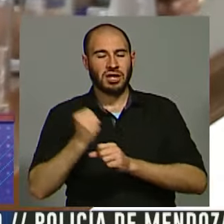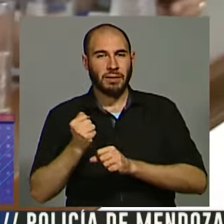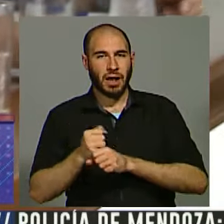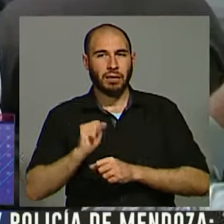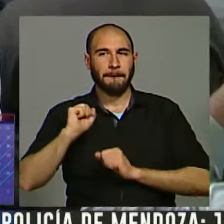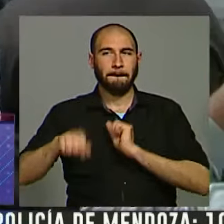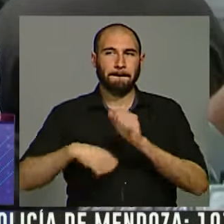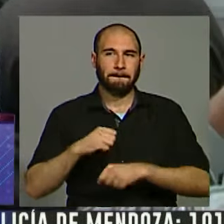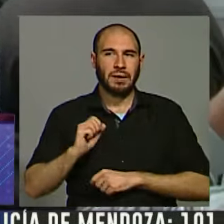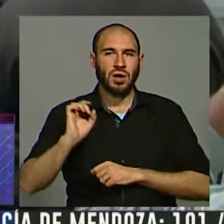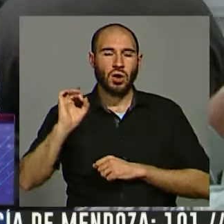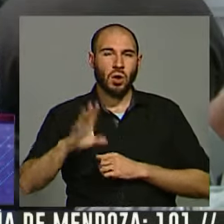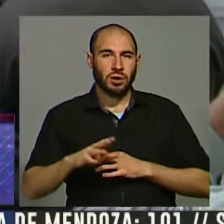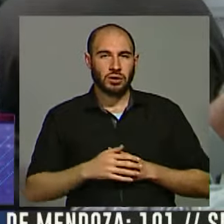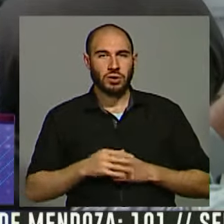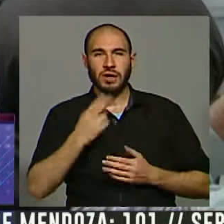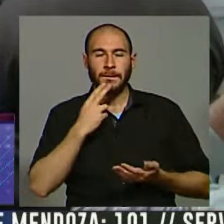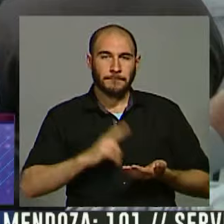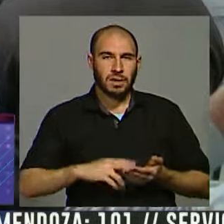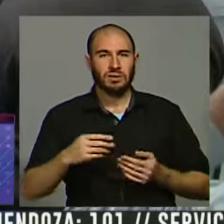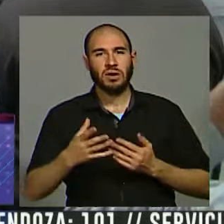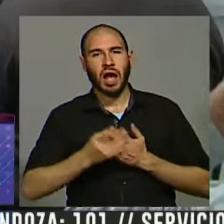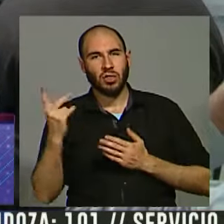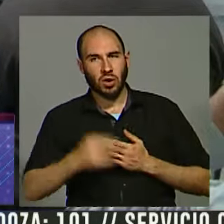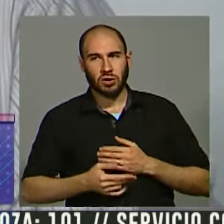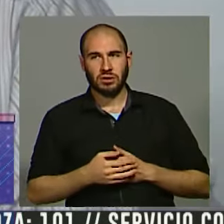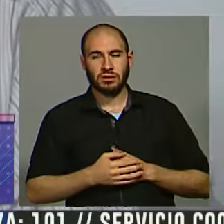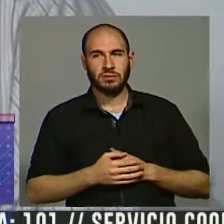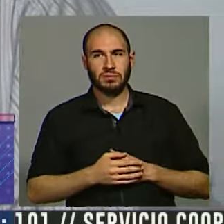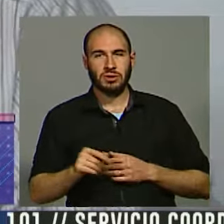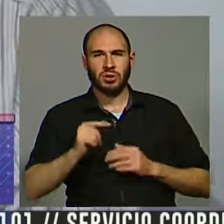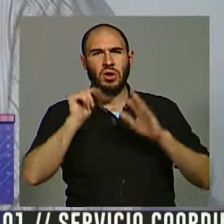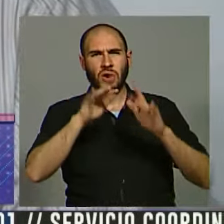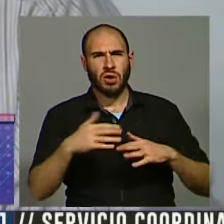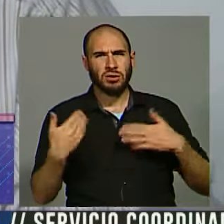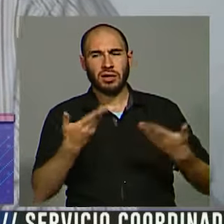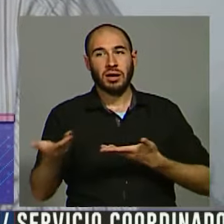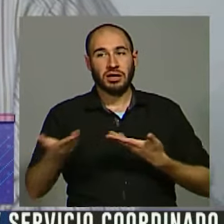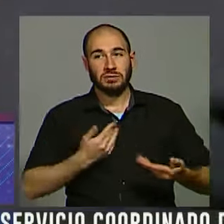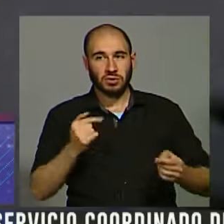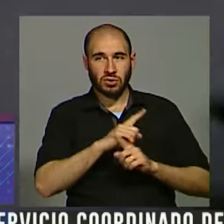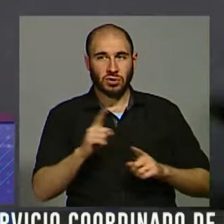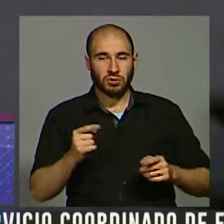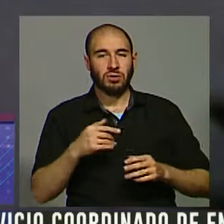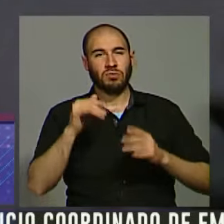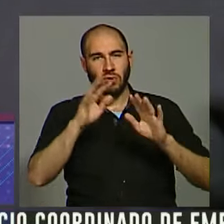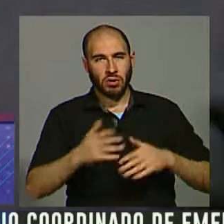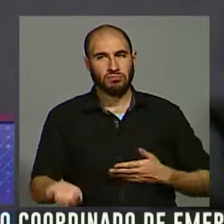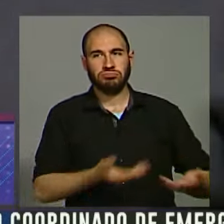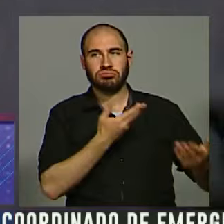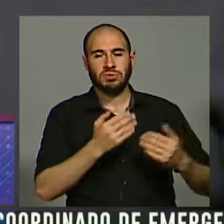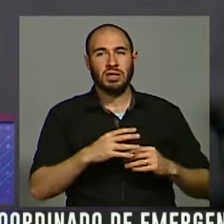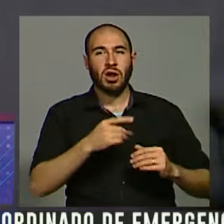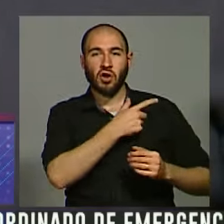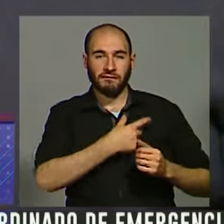dado nada, solamente sí, los impuestos, los ajustes y todo. Le hemos ido ya con nota, ya que no lo ha recibido, le hemos pasado nota tanto al